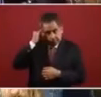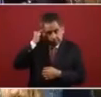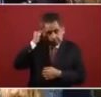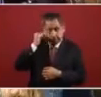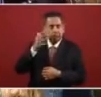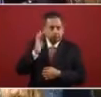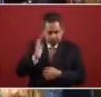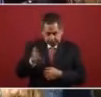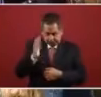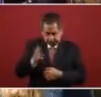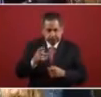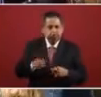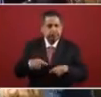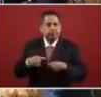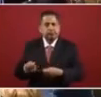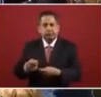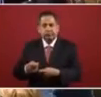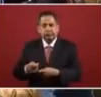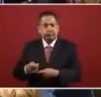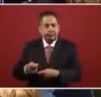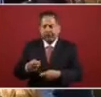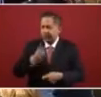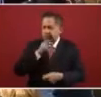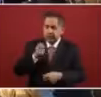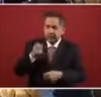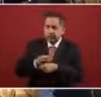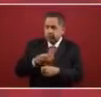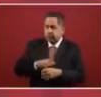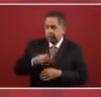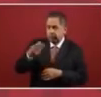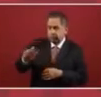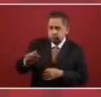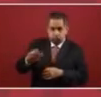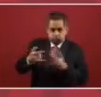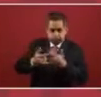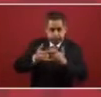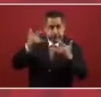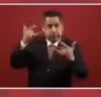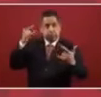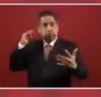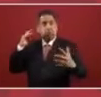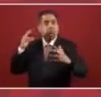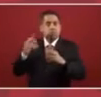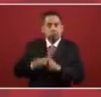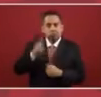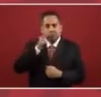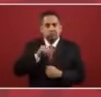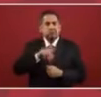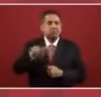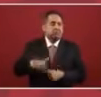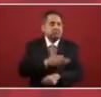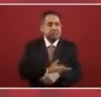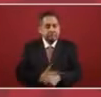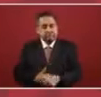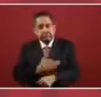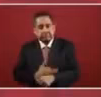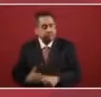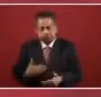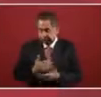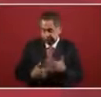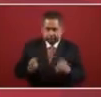como la entrega más temprana en la historia desde que existen, porque siempre se habían dejado al final y